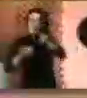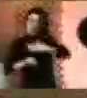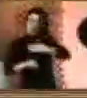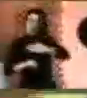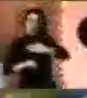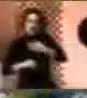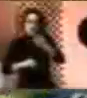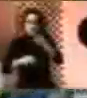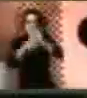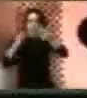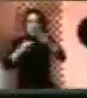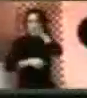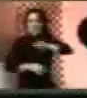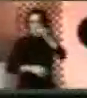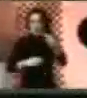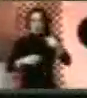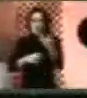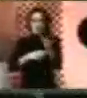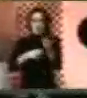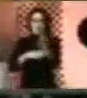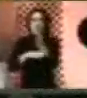gran canario.